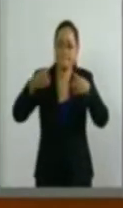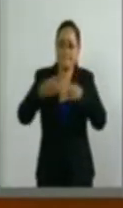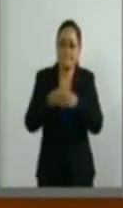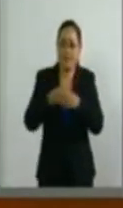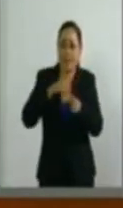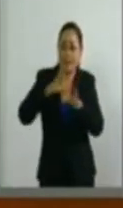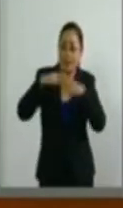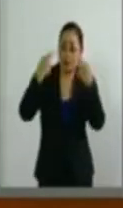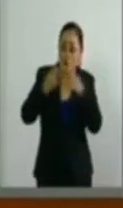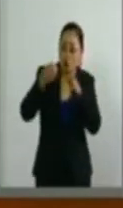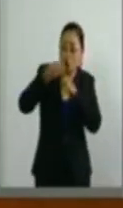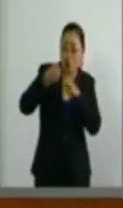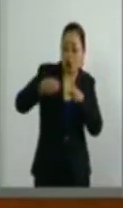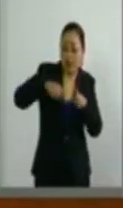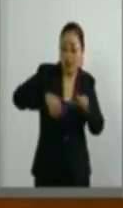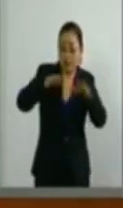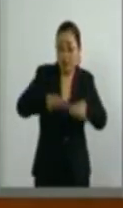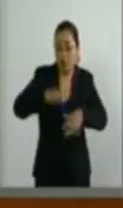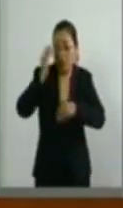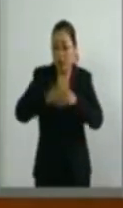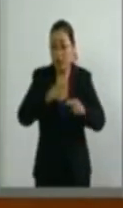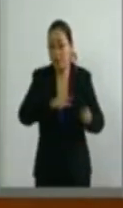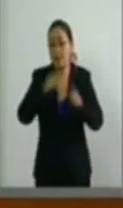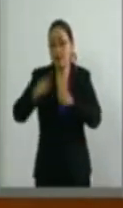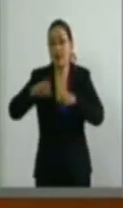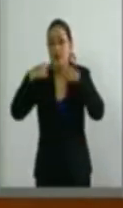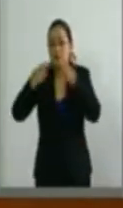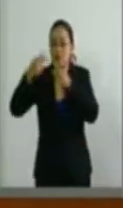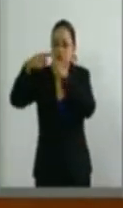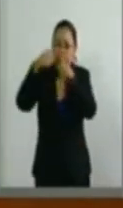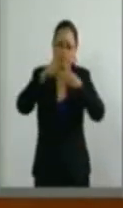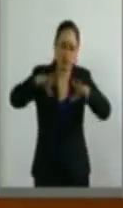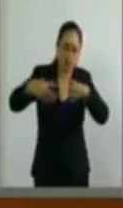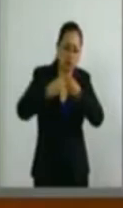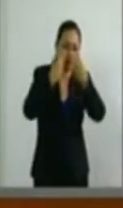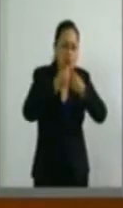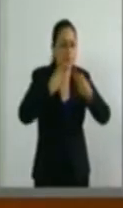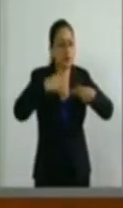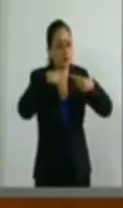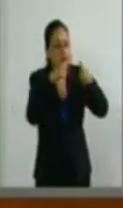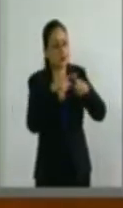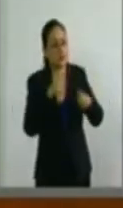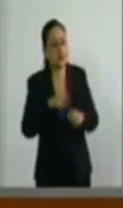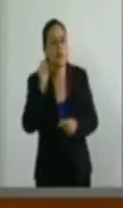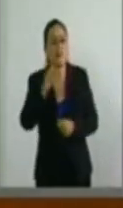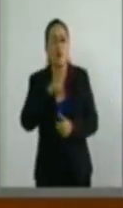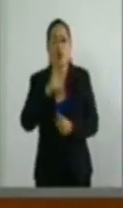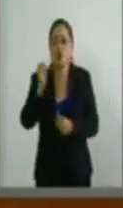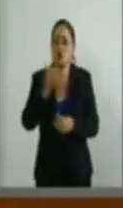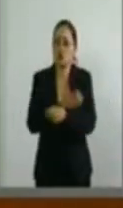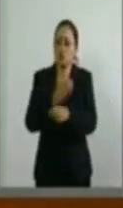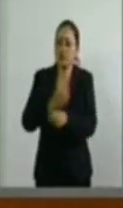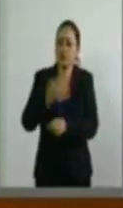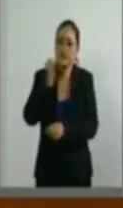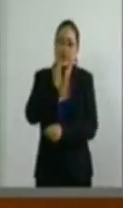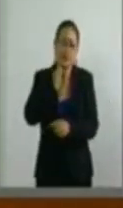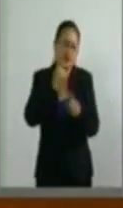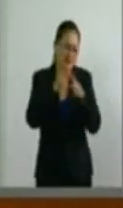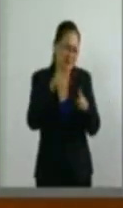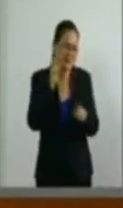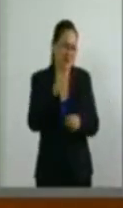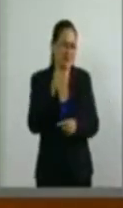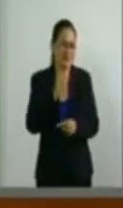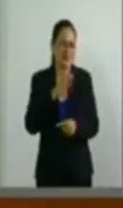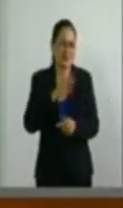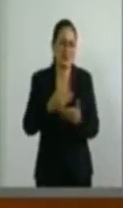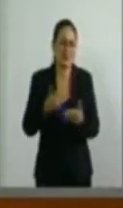las sesiones de este pleno, con muy diversos actores. Por supuesto, también el de muchos otros compañeros legisladores que ya